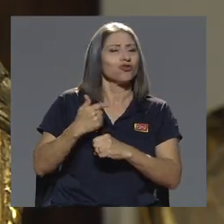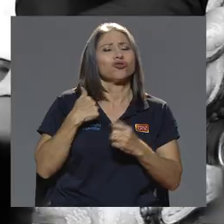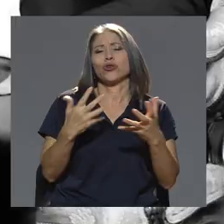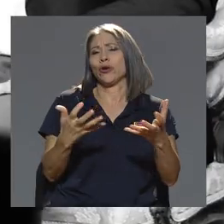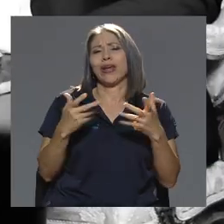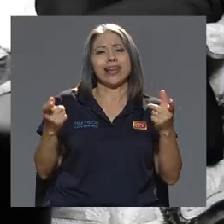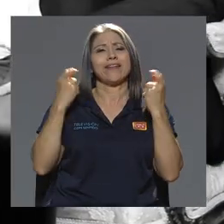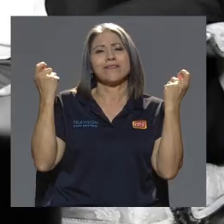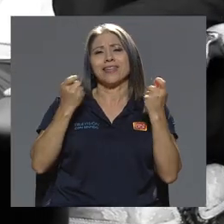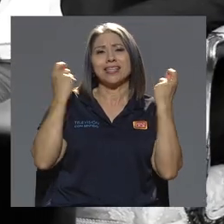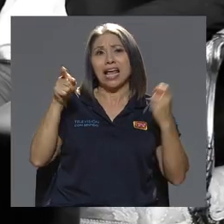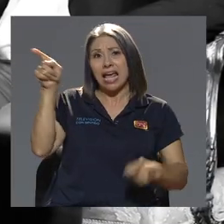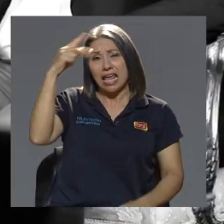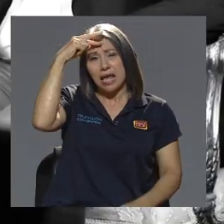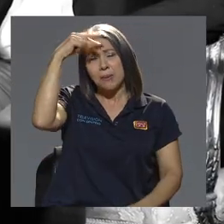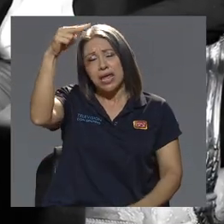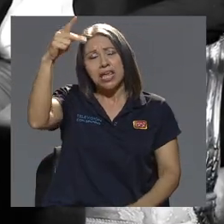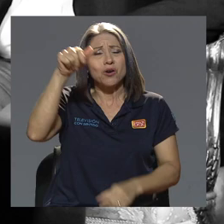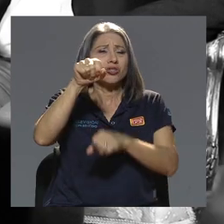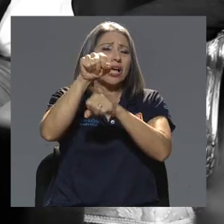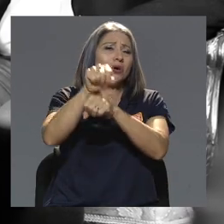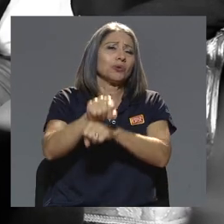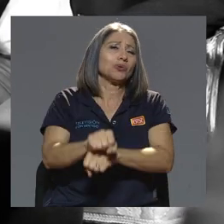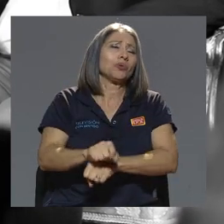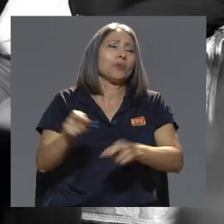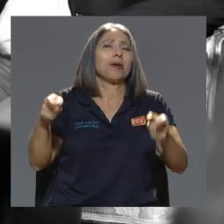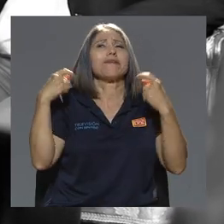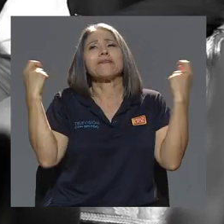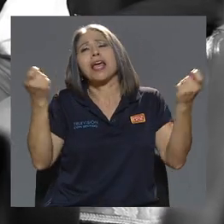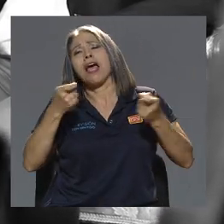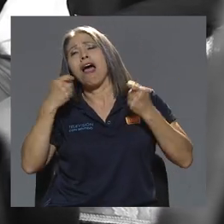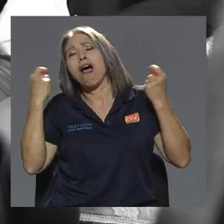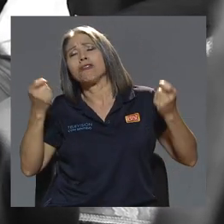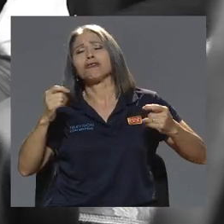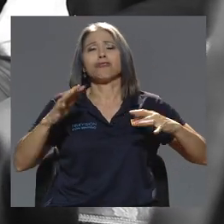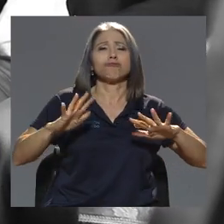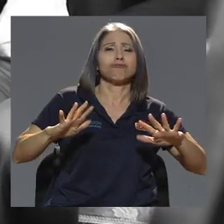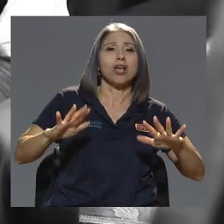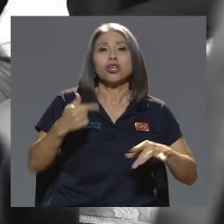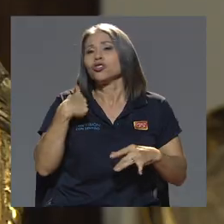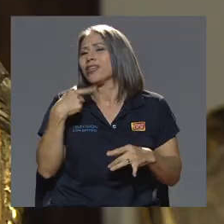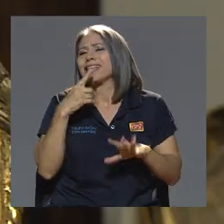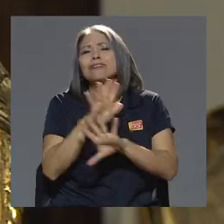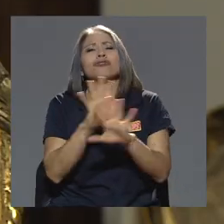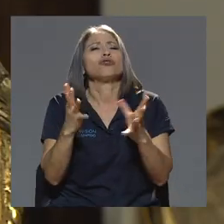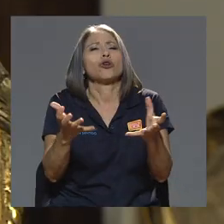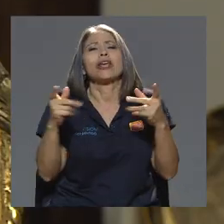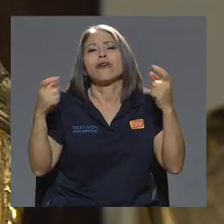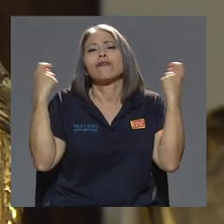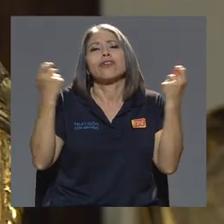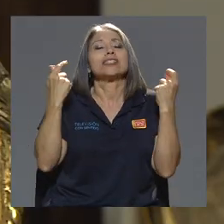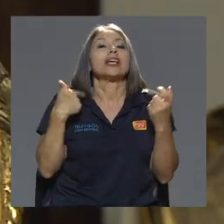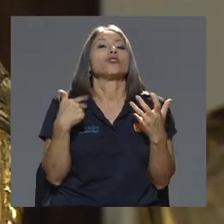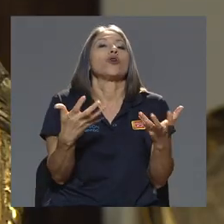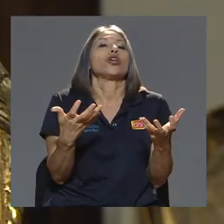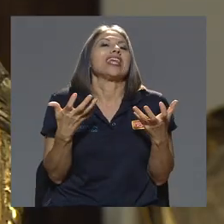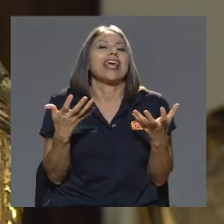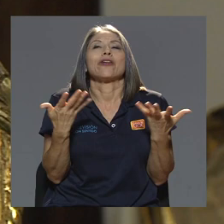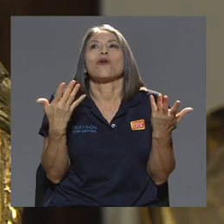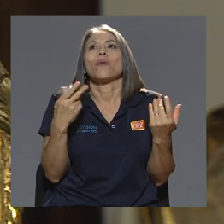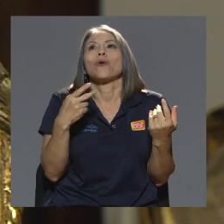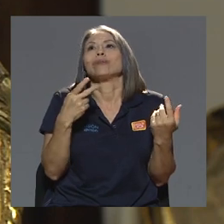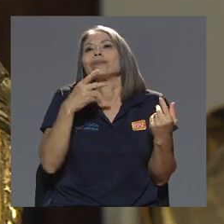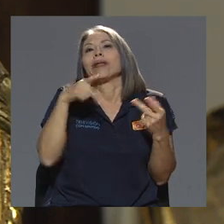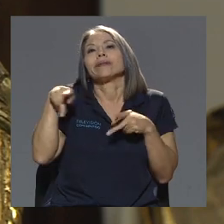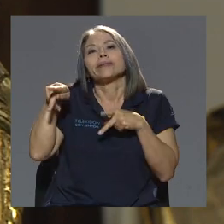fiesta. En México se acostumbran a aquellas fiestas enormes y todo. Yo decía, yo no quiero fiesta, yo quiero ir a un viaje. Yo quería